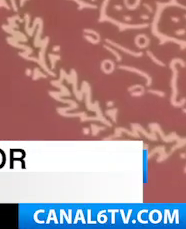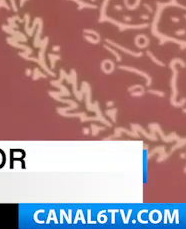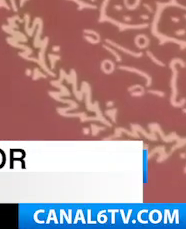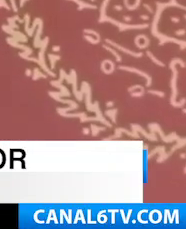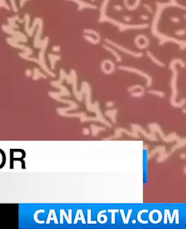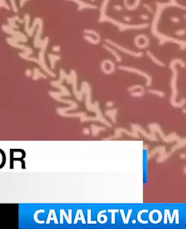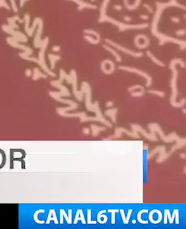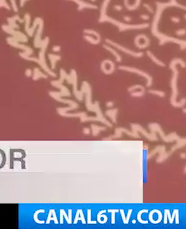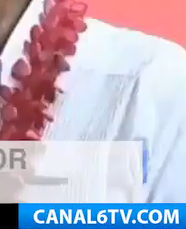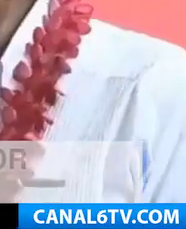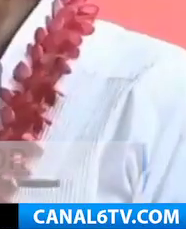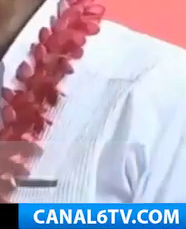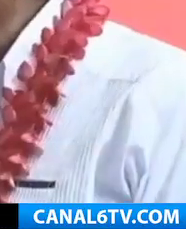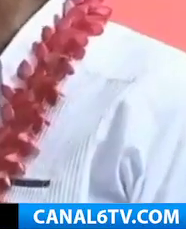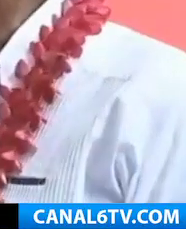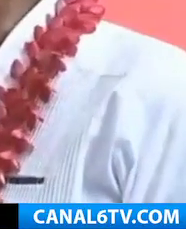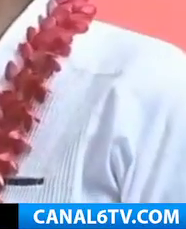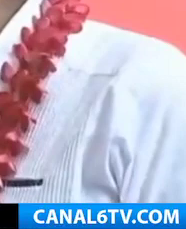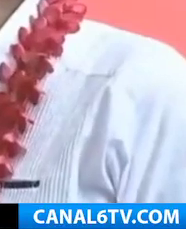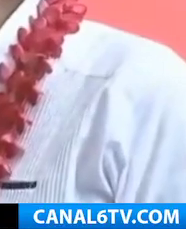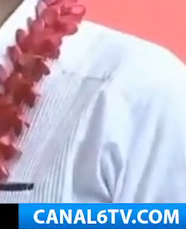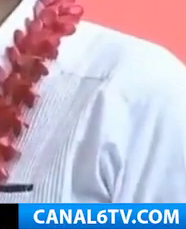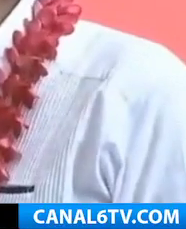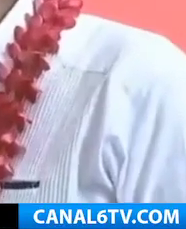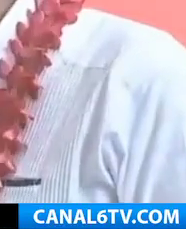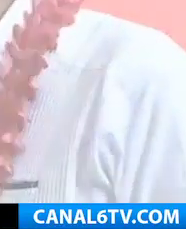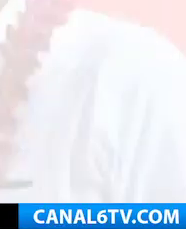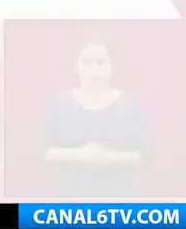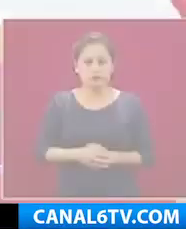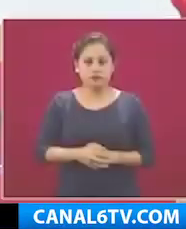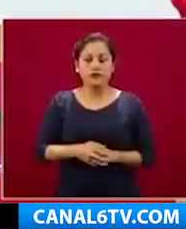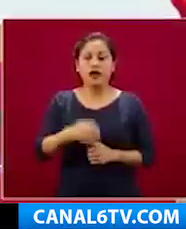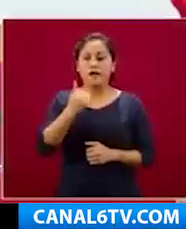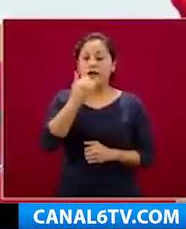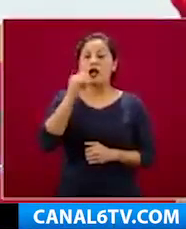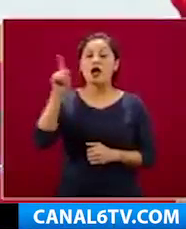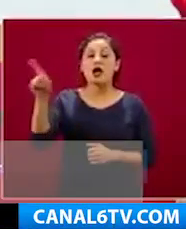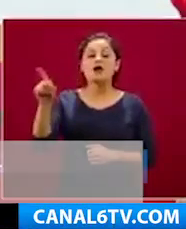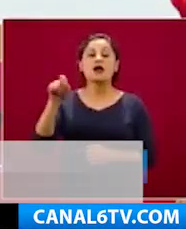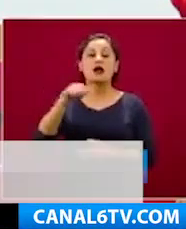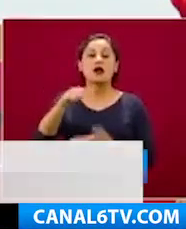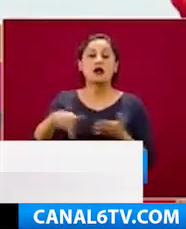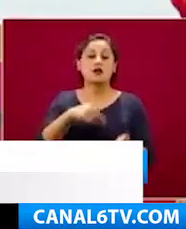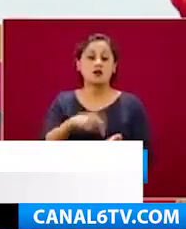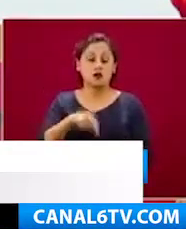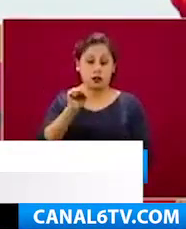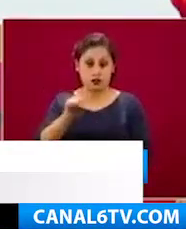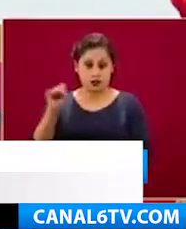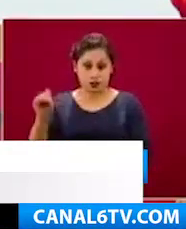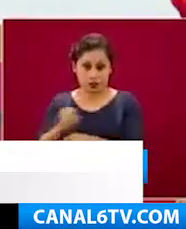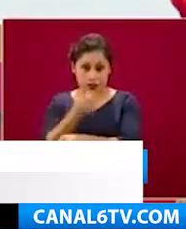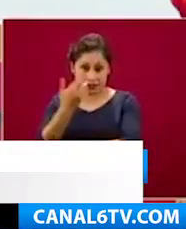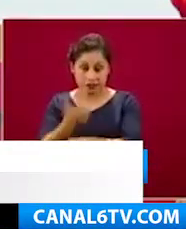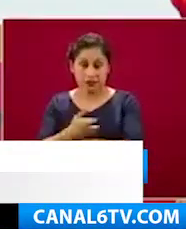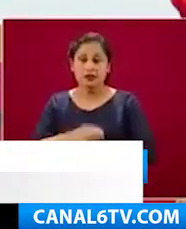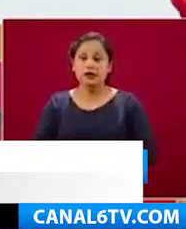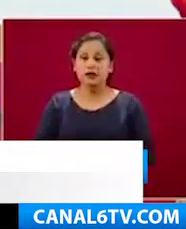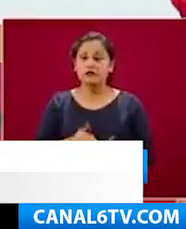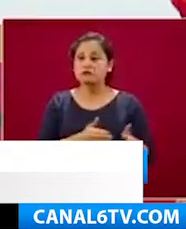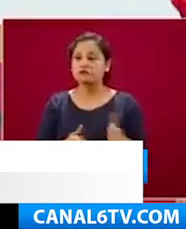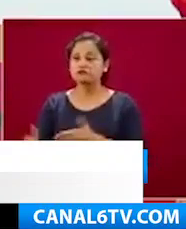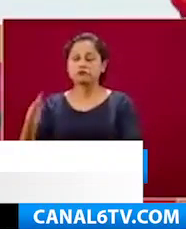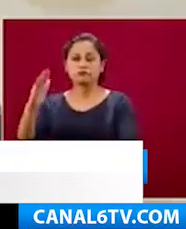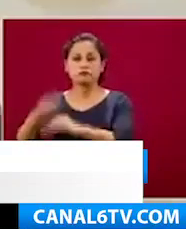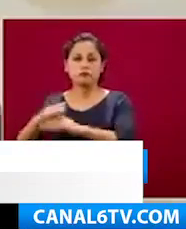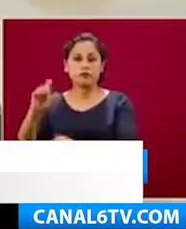infortunios, las pandemias. Y teníamos así hasta 28 mil, que se redondea a